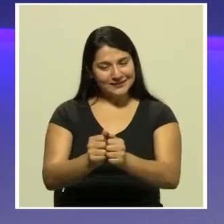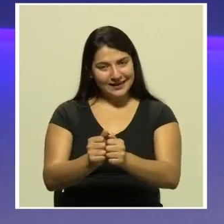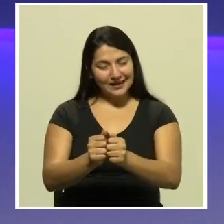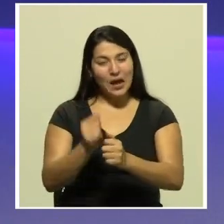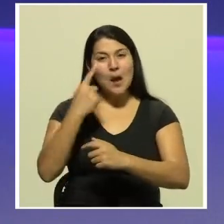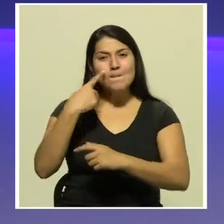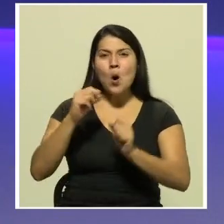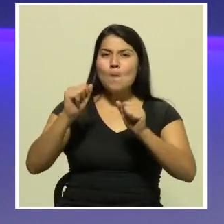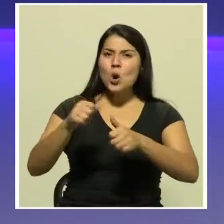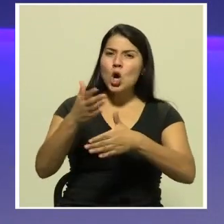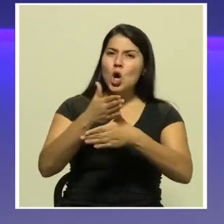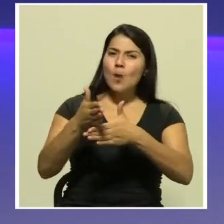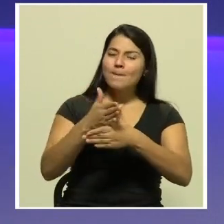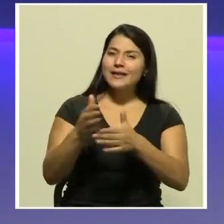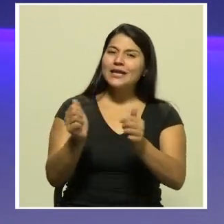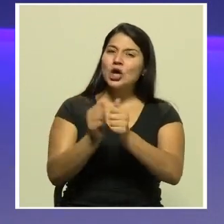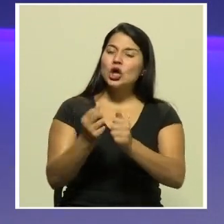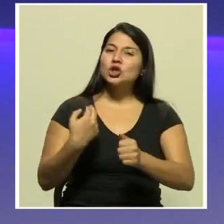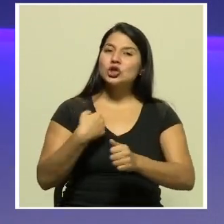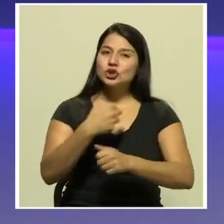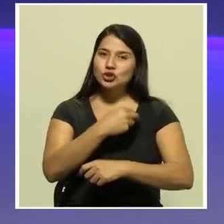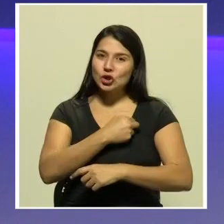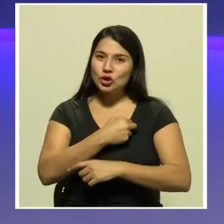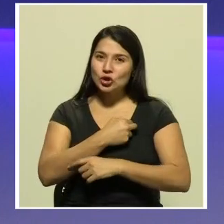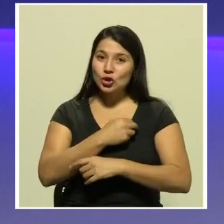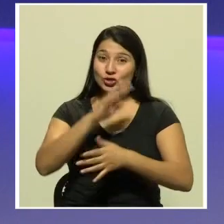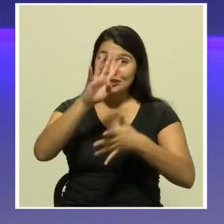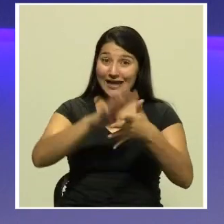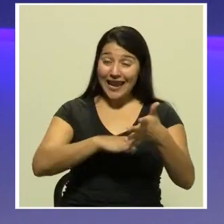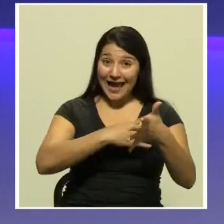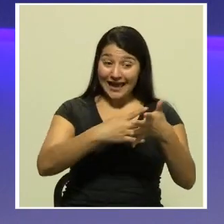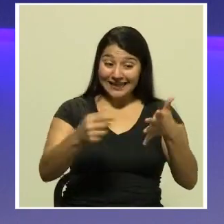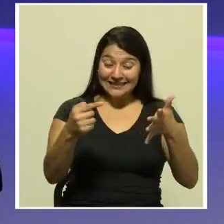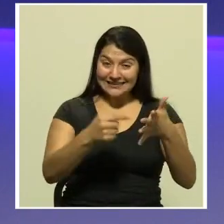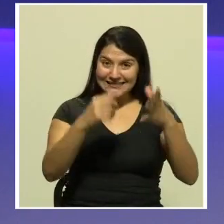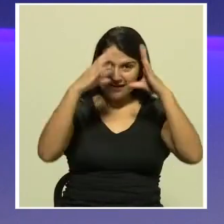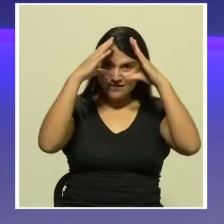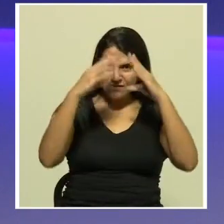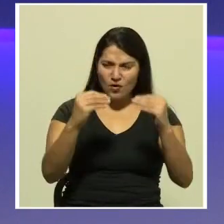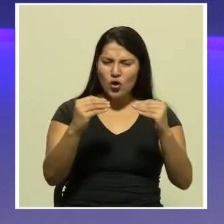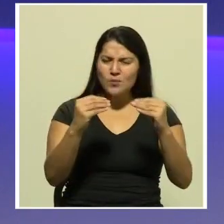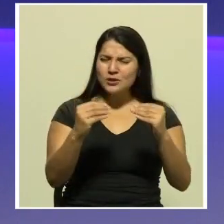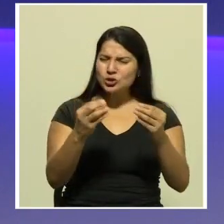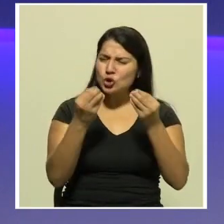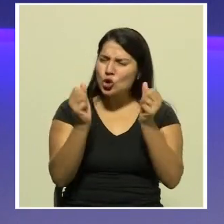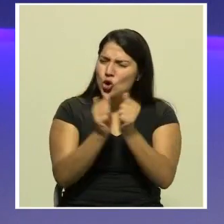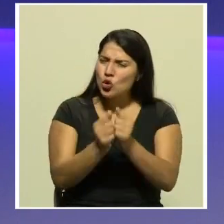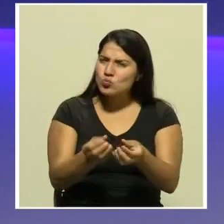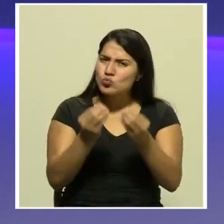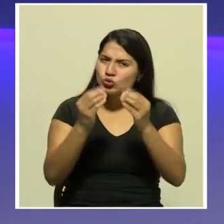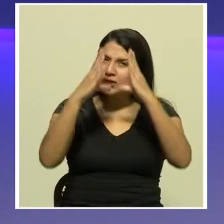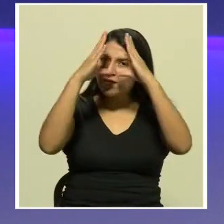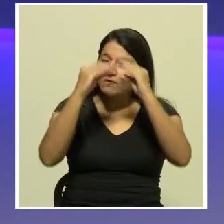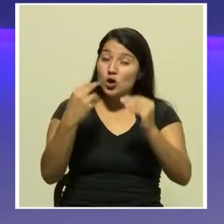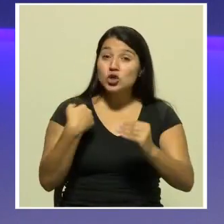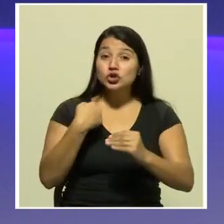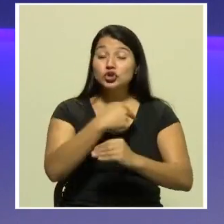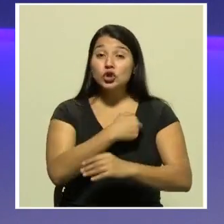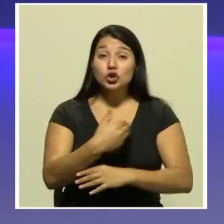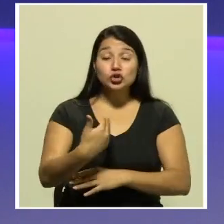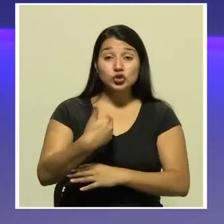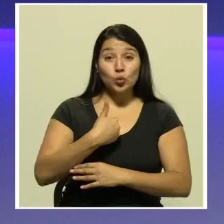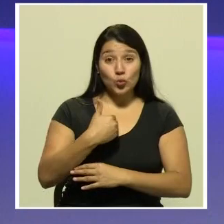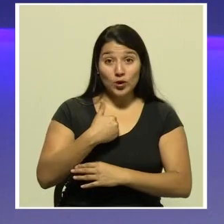por compartir con nosotros esta agenda informativa tan intensa que hemos tenido en las